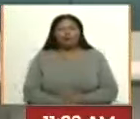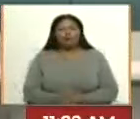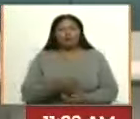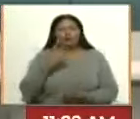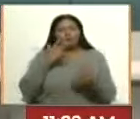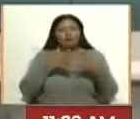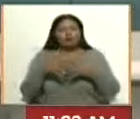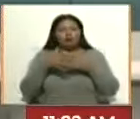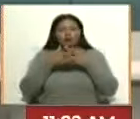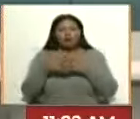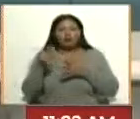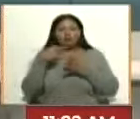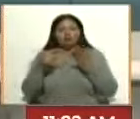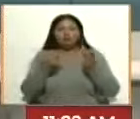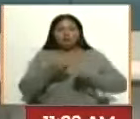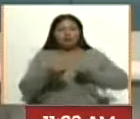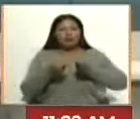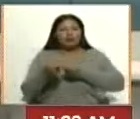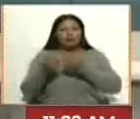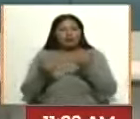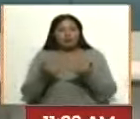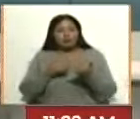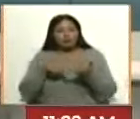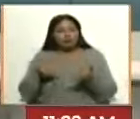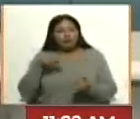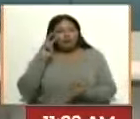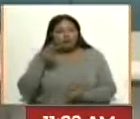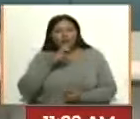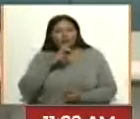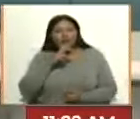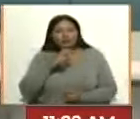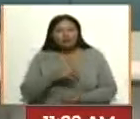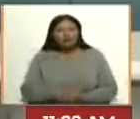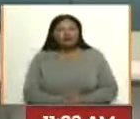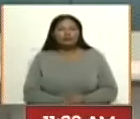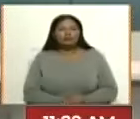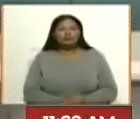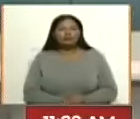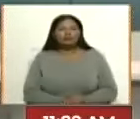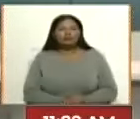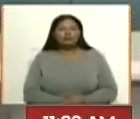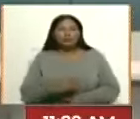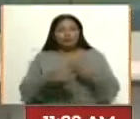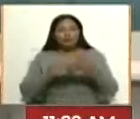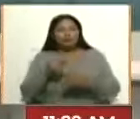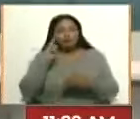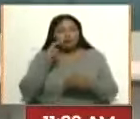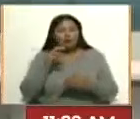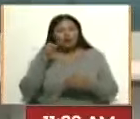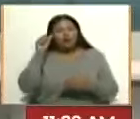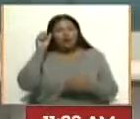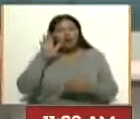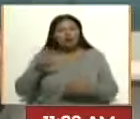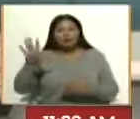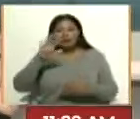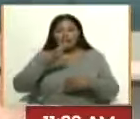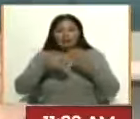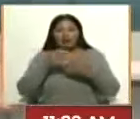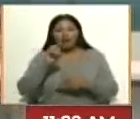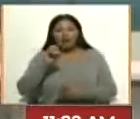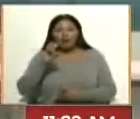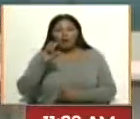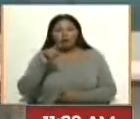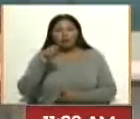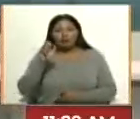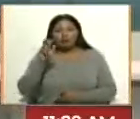varios escenarios? Y además en un momento tan complicado con lo que ocurre en Euroasia, ¿no? Con este conflicto que mantiene la OTAN con